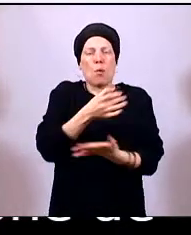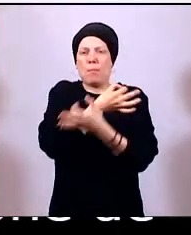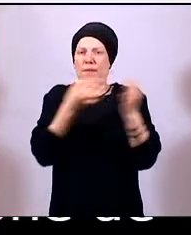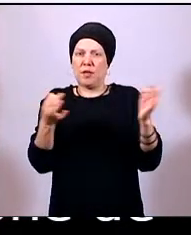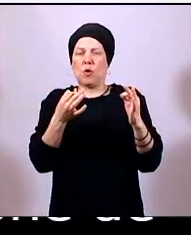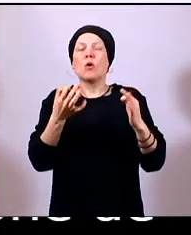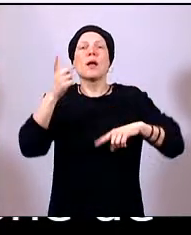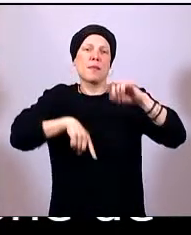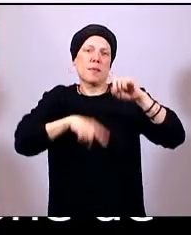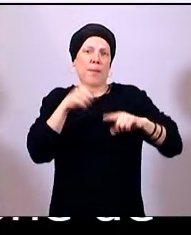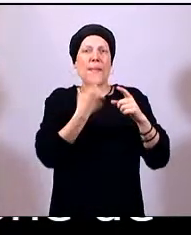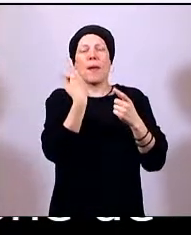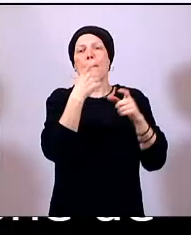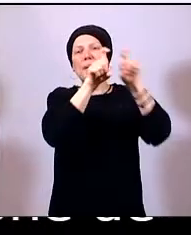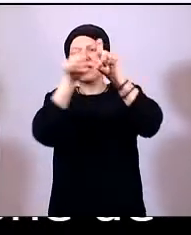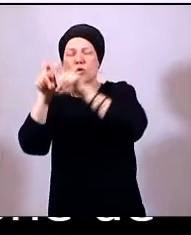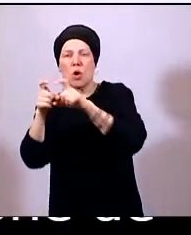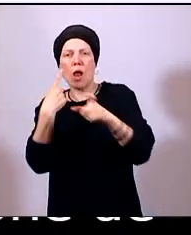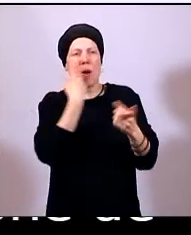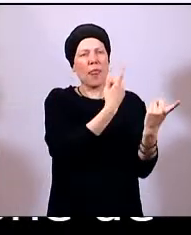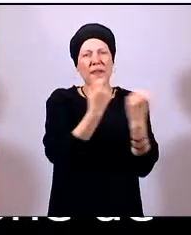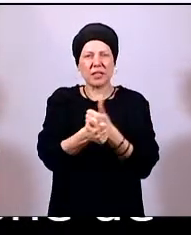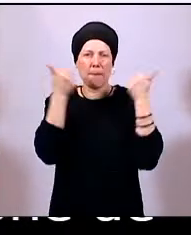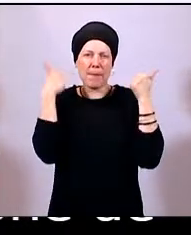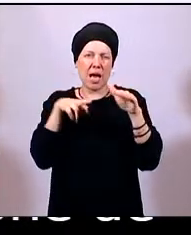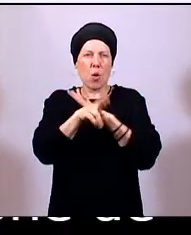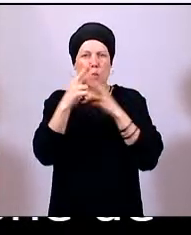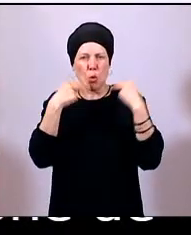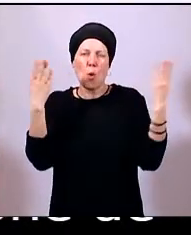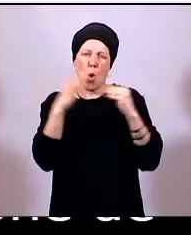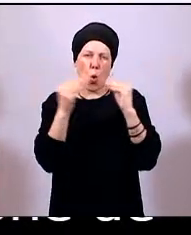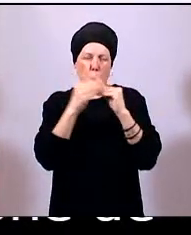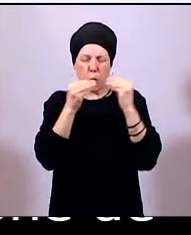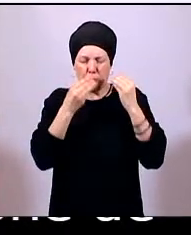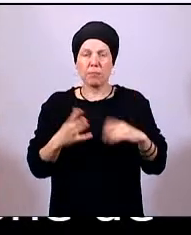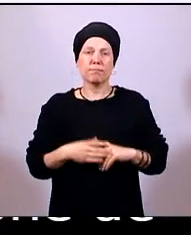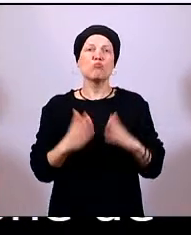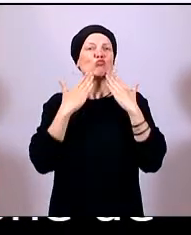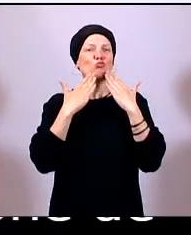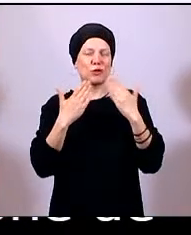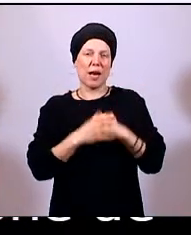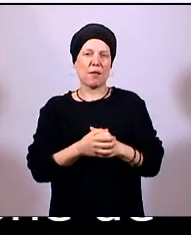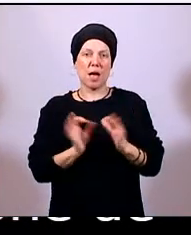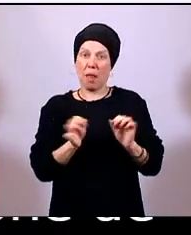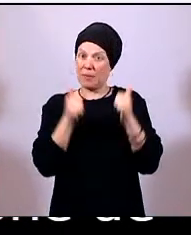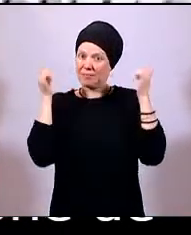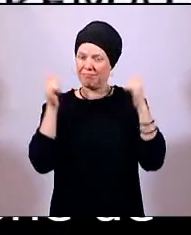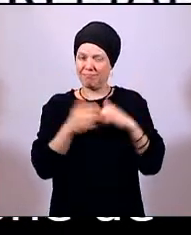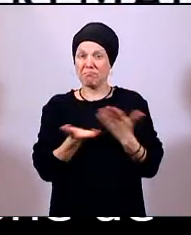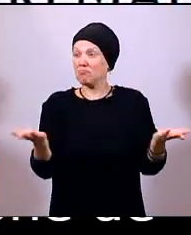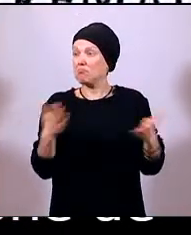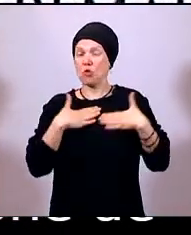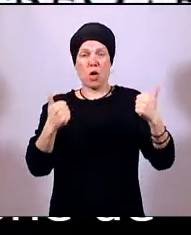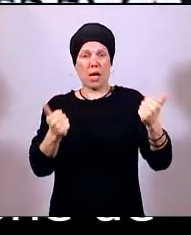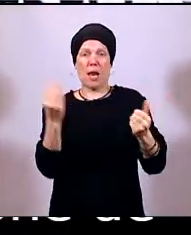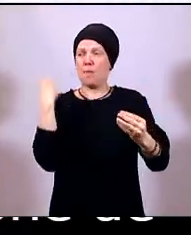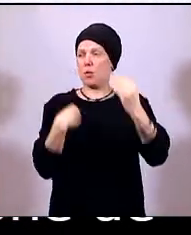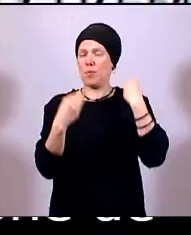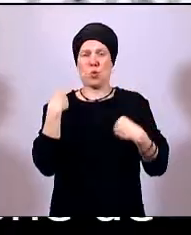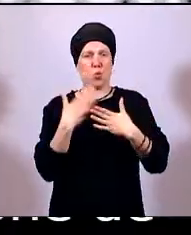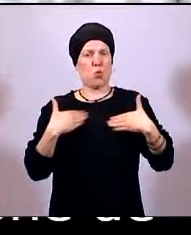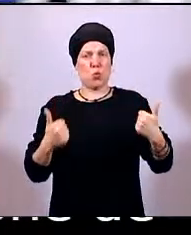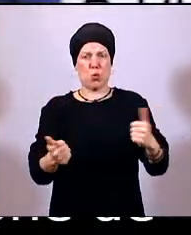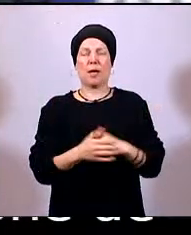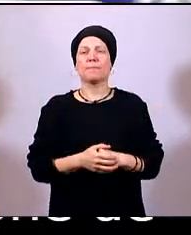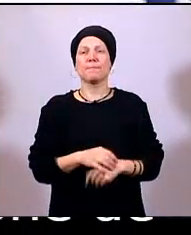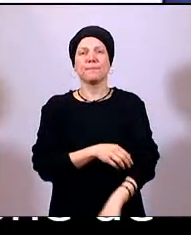y optimizando el uso de los recursos públicos. Muchas gracias y estamos a vuestra disposición